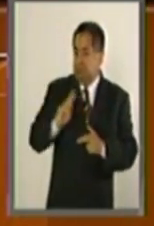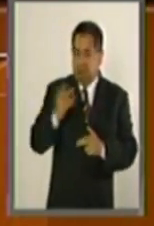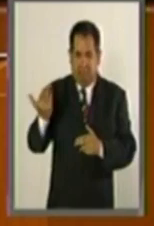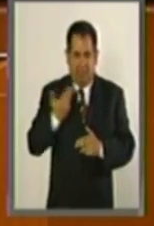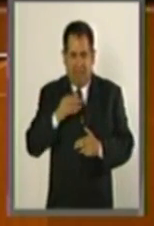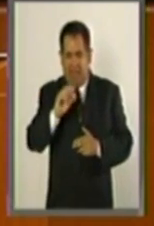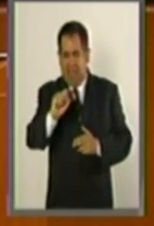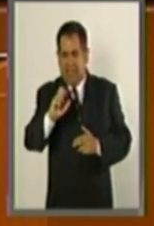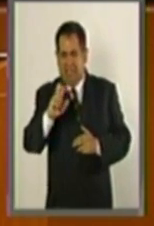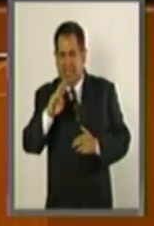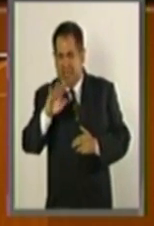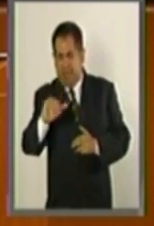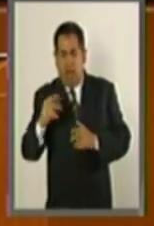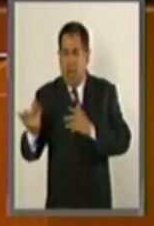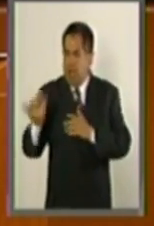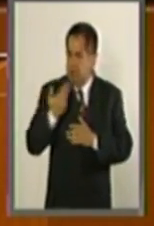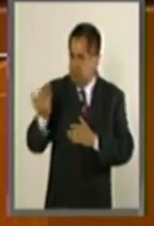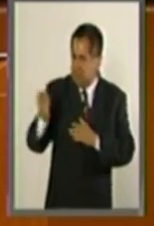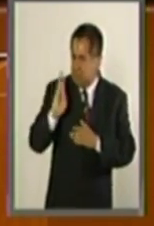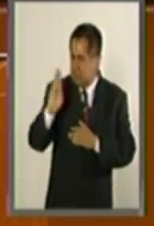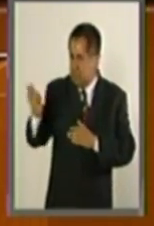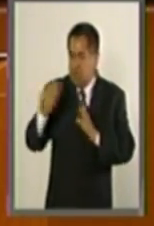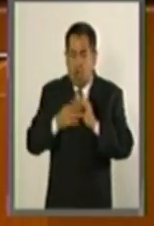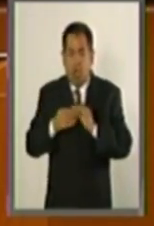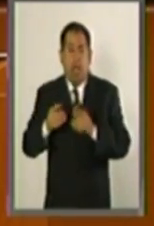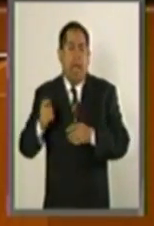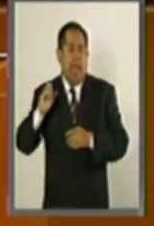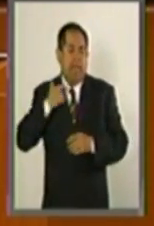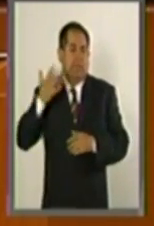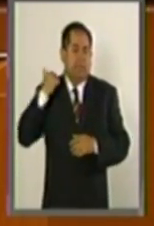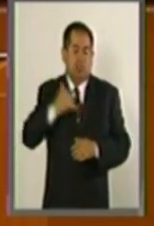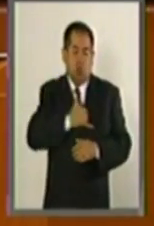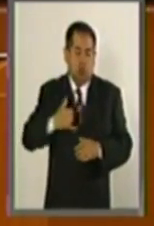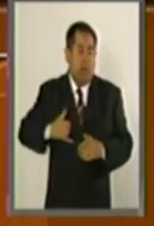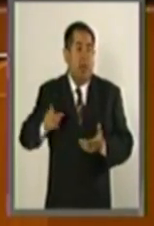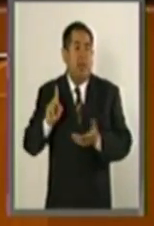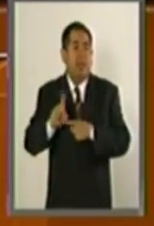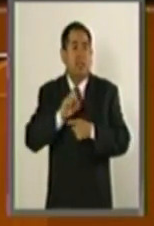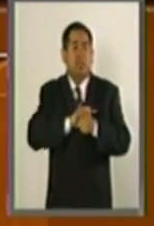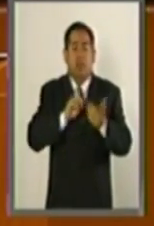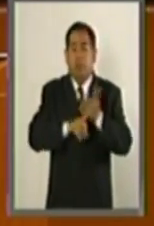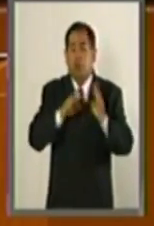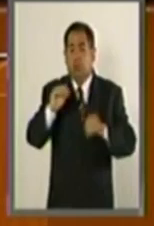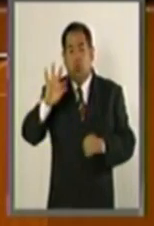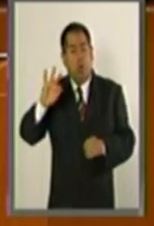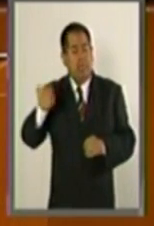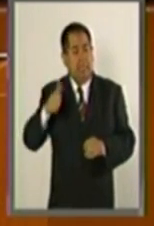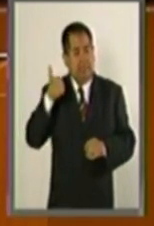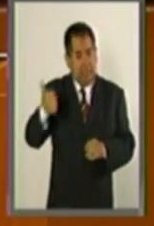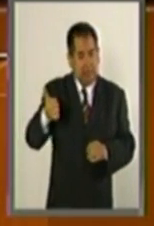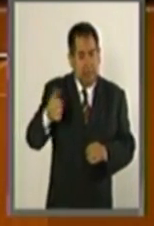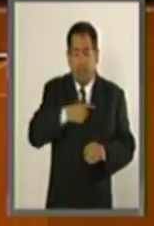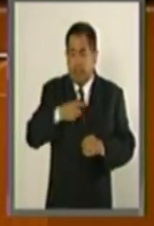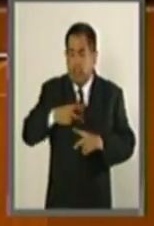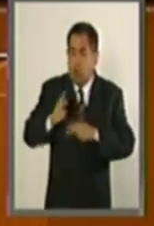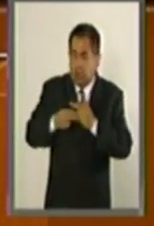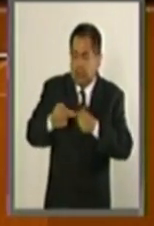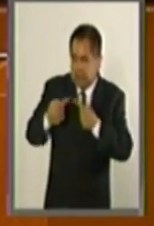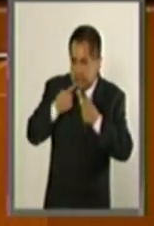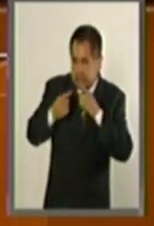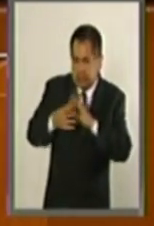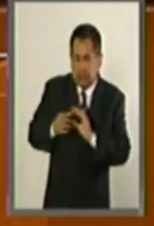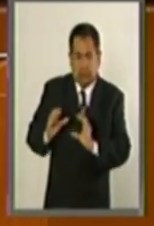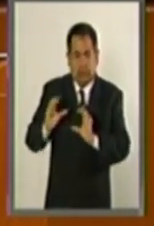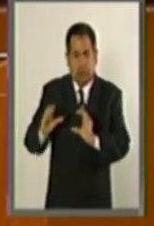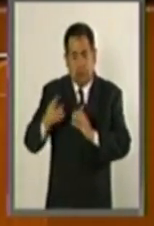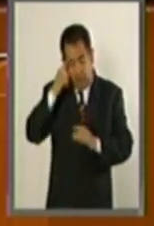que se remontan a las establecidas en Yugoslavia desde el año 1946, tienen que conducirse de tal forma que